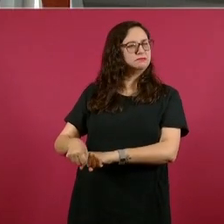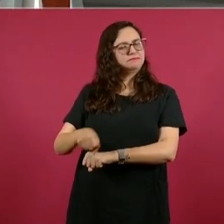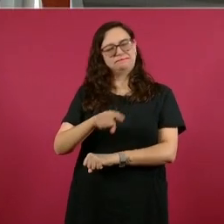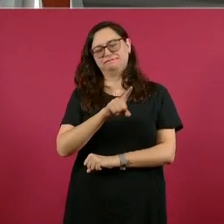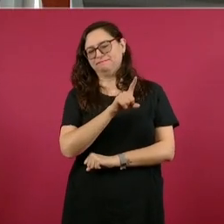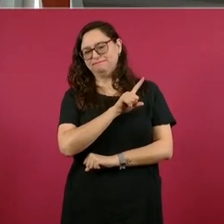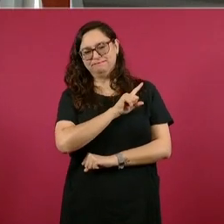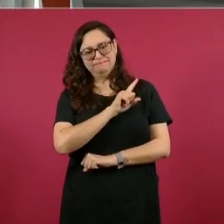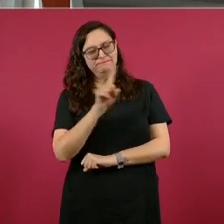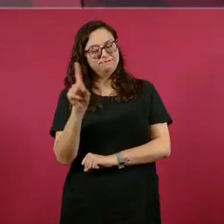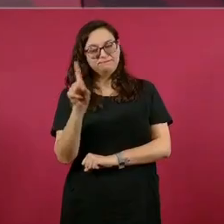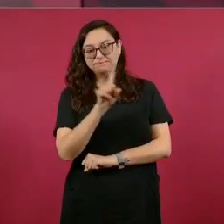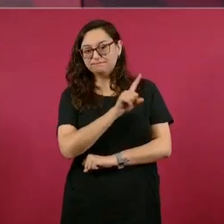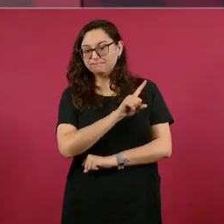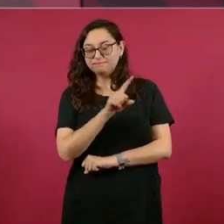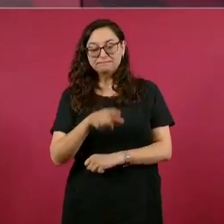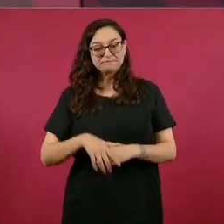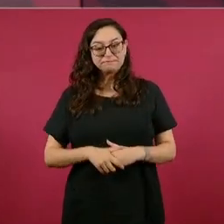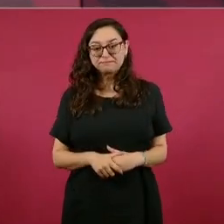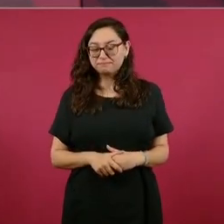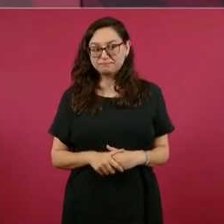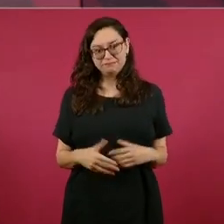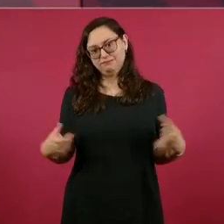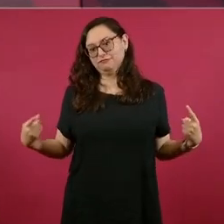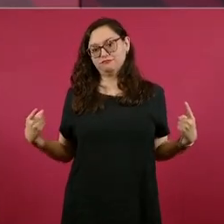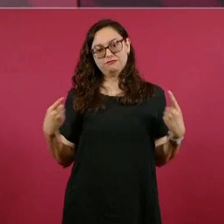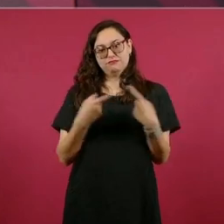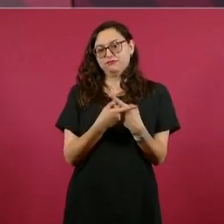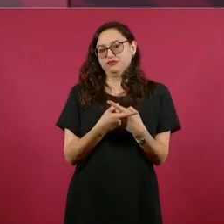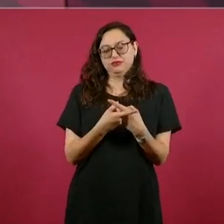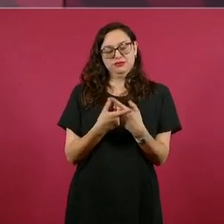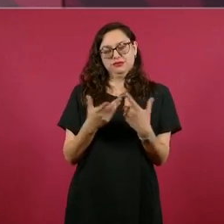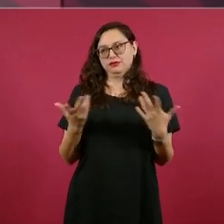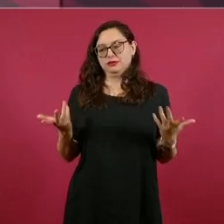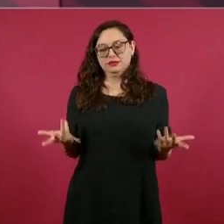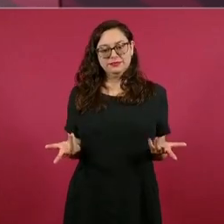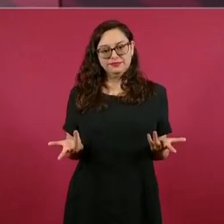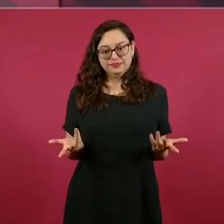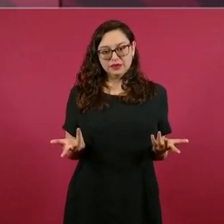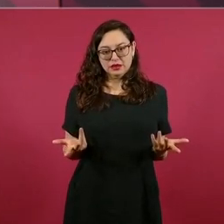América, pues no hay ningún problema